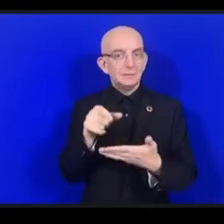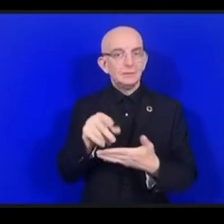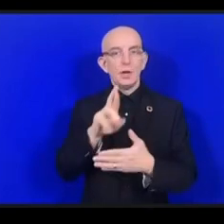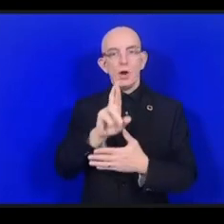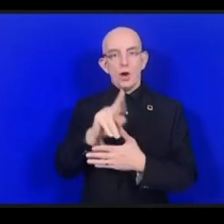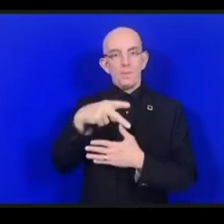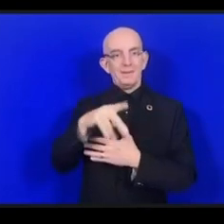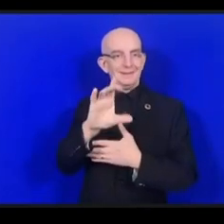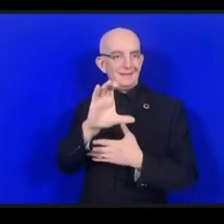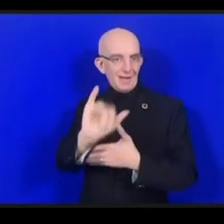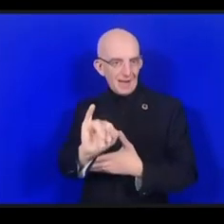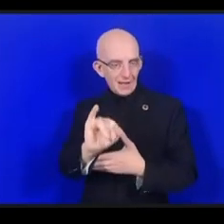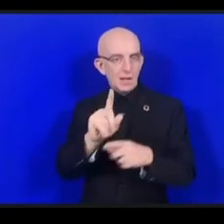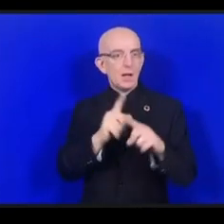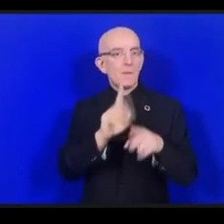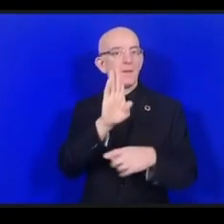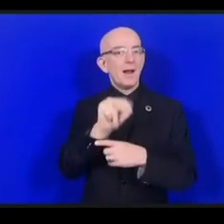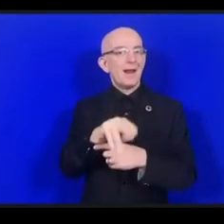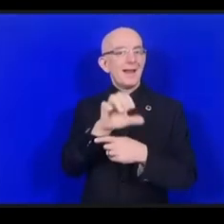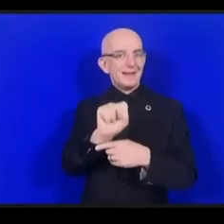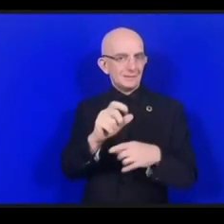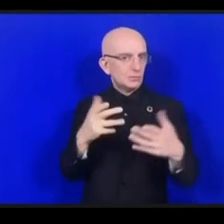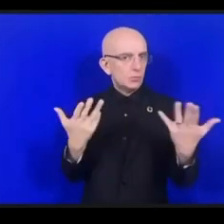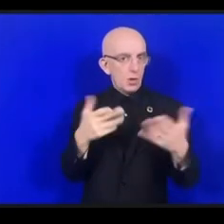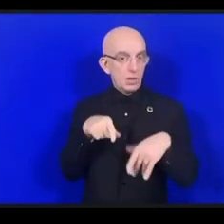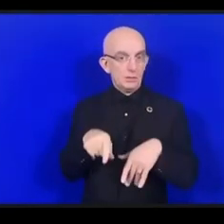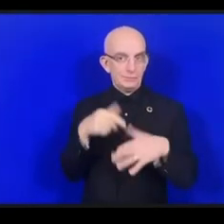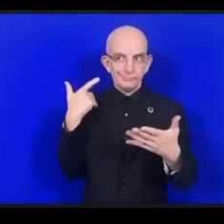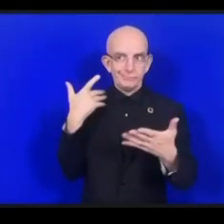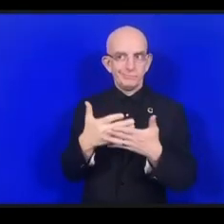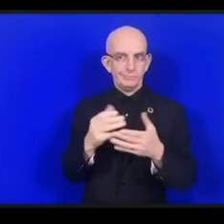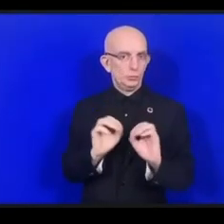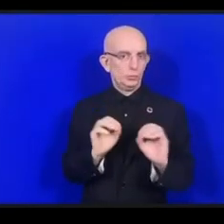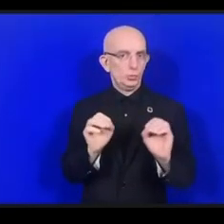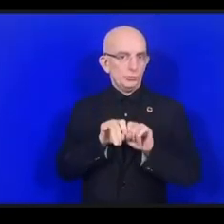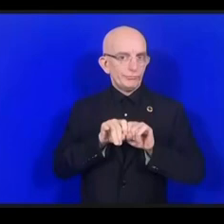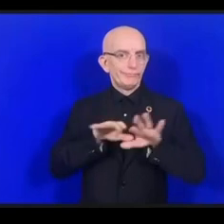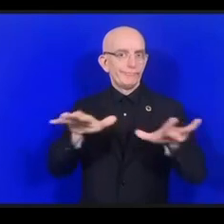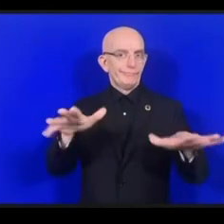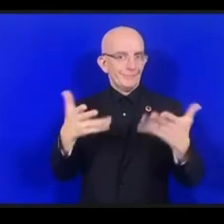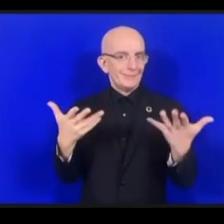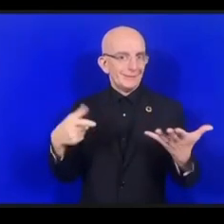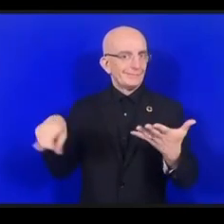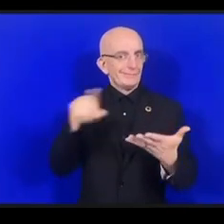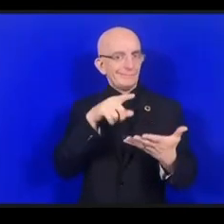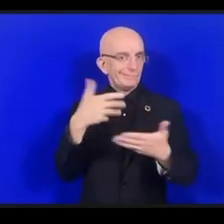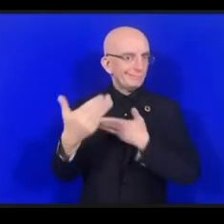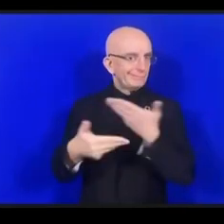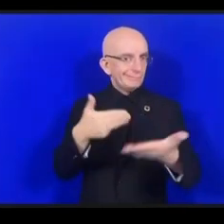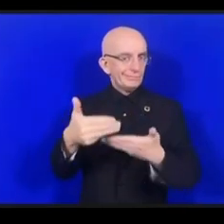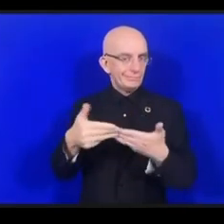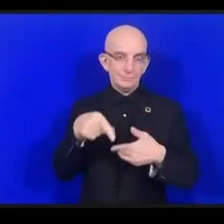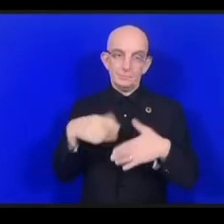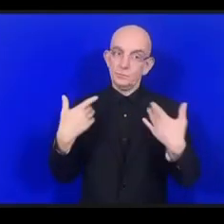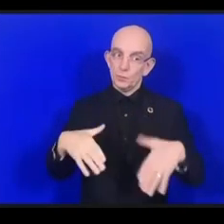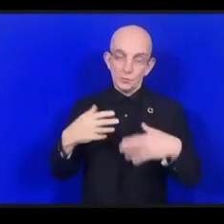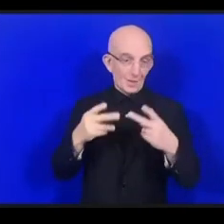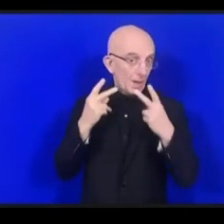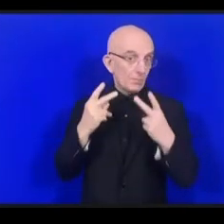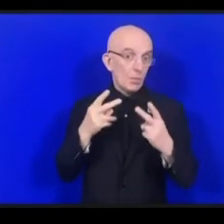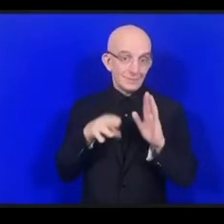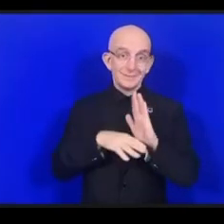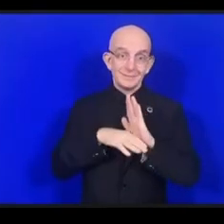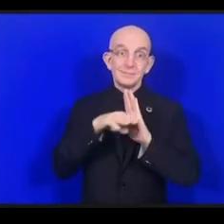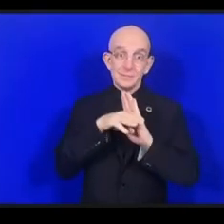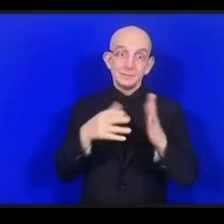hay una una incorporación de esas normas tan importantes Por otra parte estamos creando